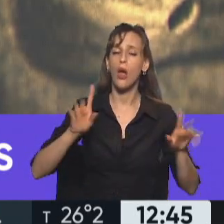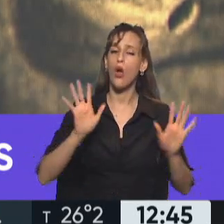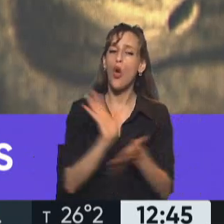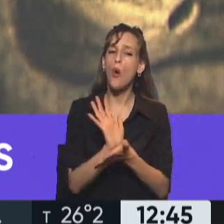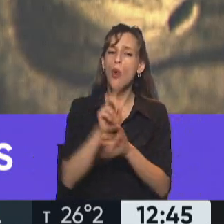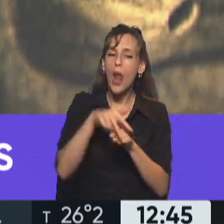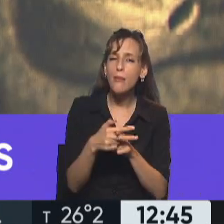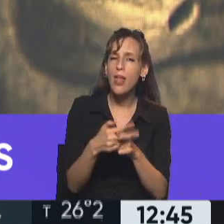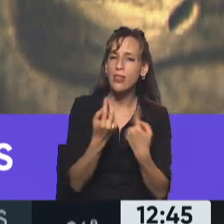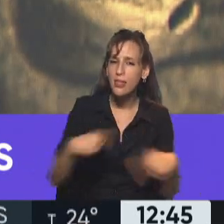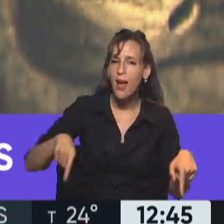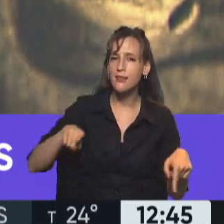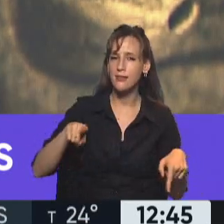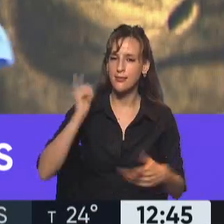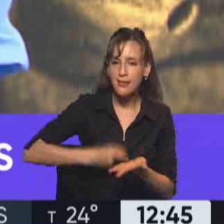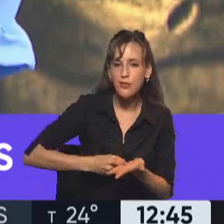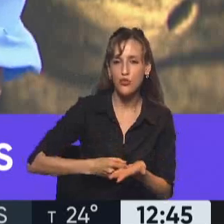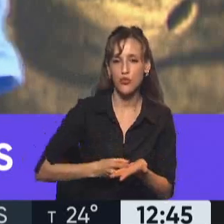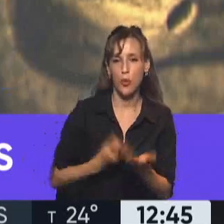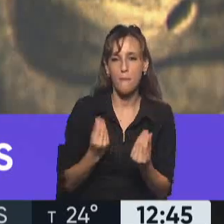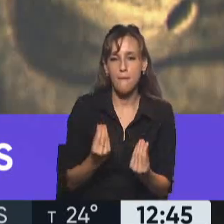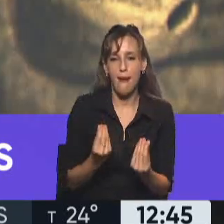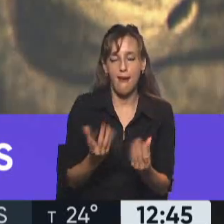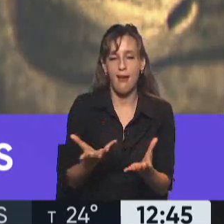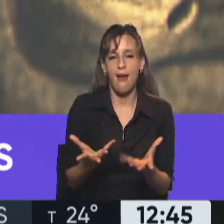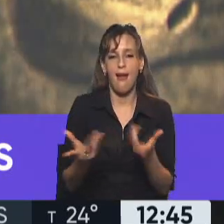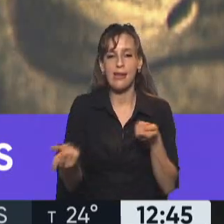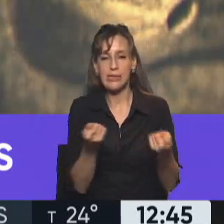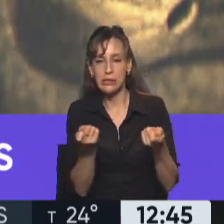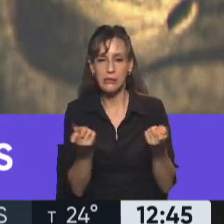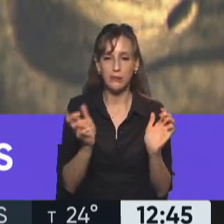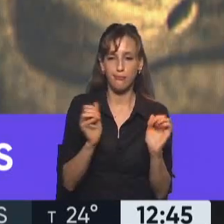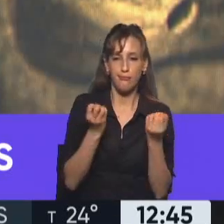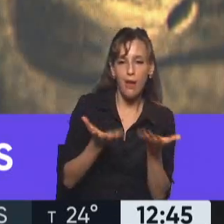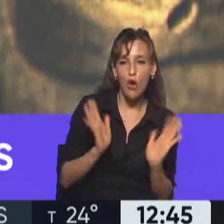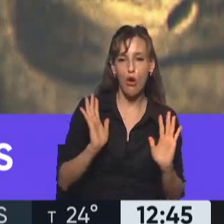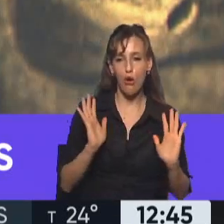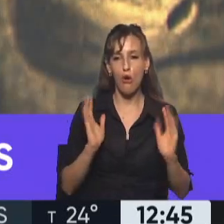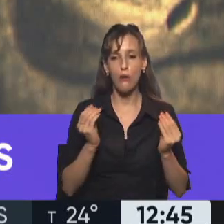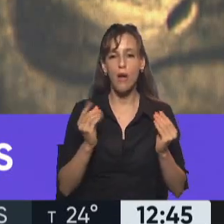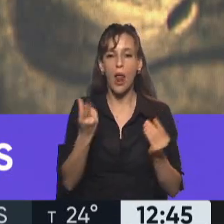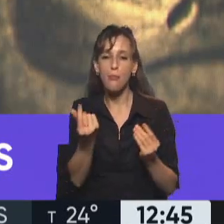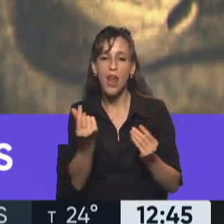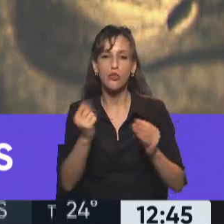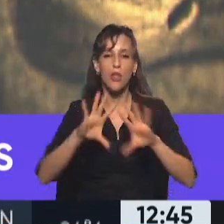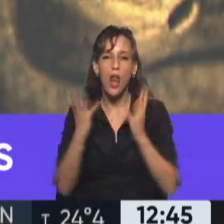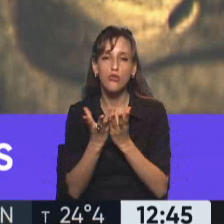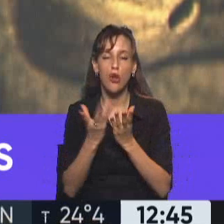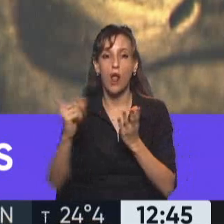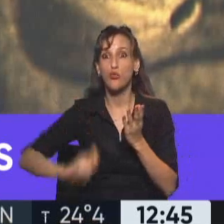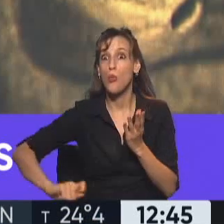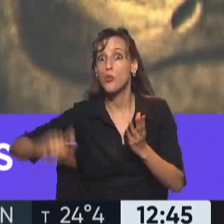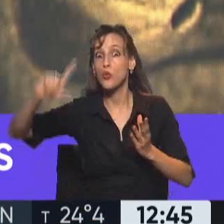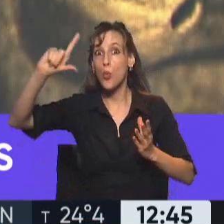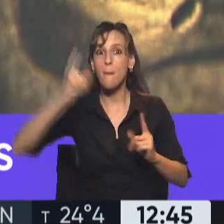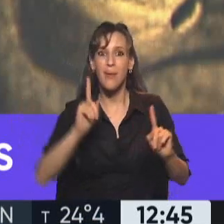en materia de amortiguación, compensación, mitigación de estos precios internacionales que no paran de